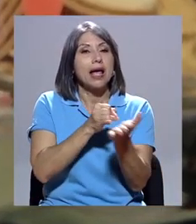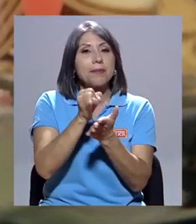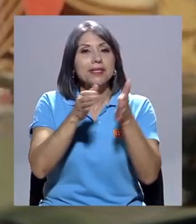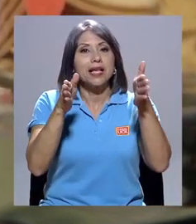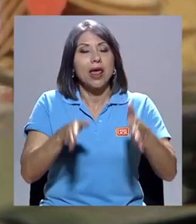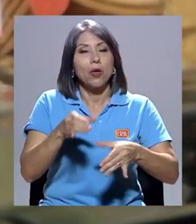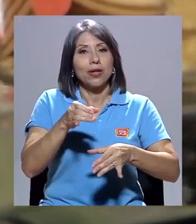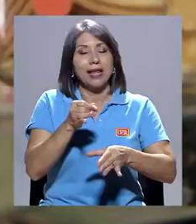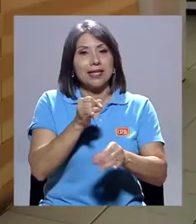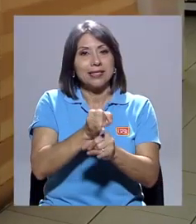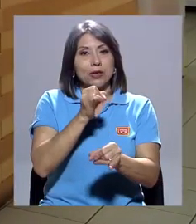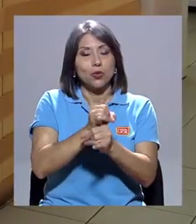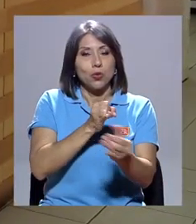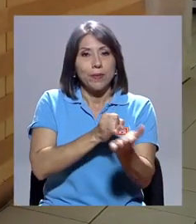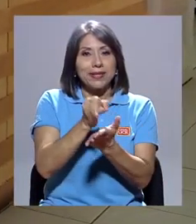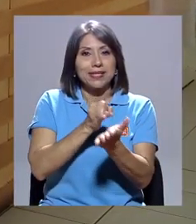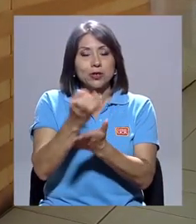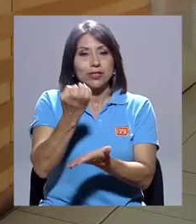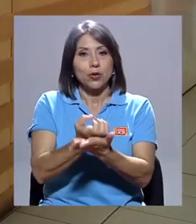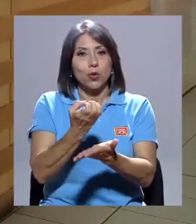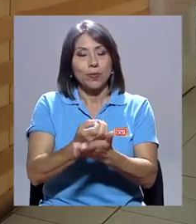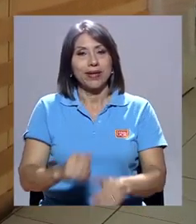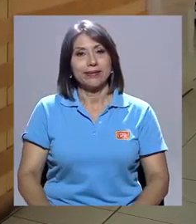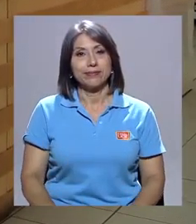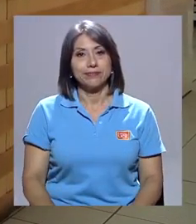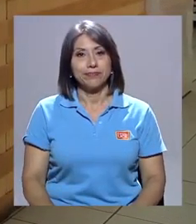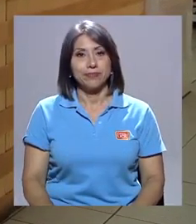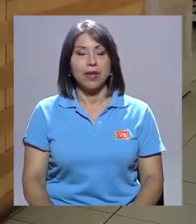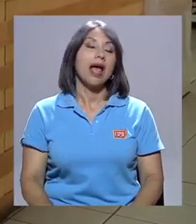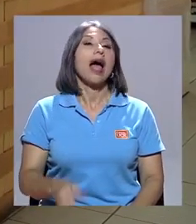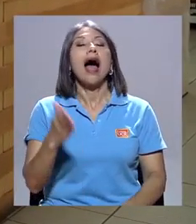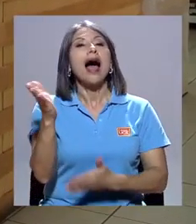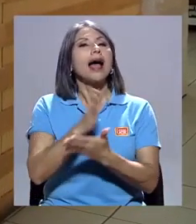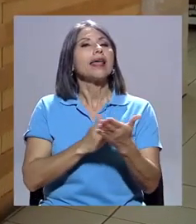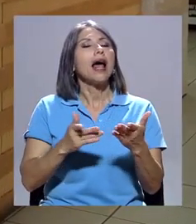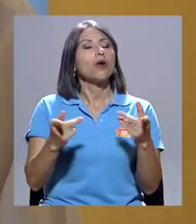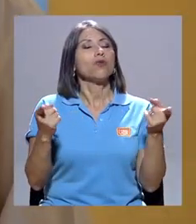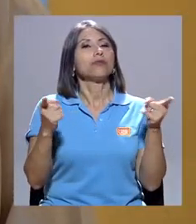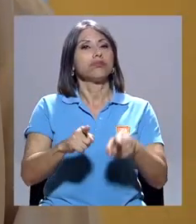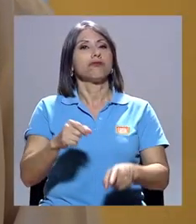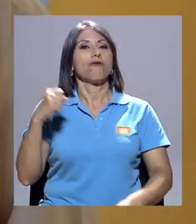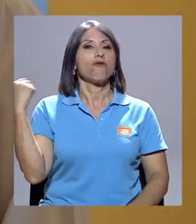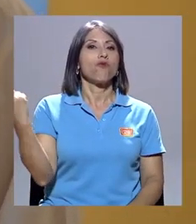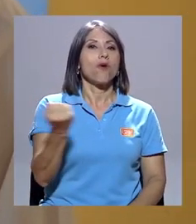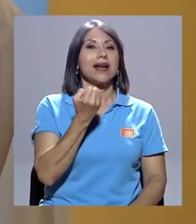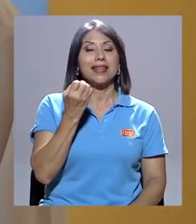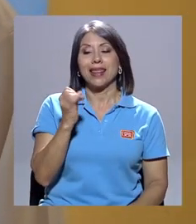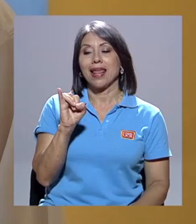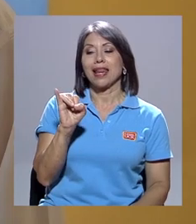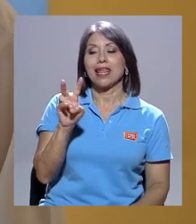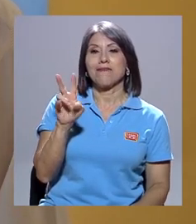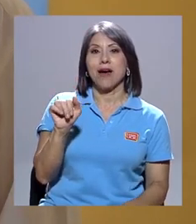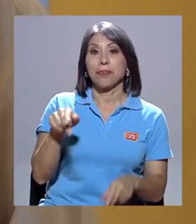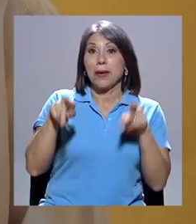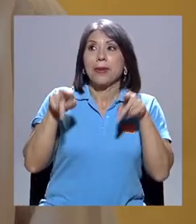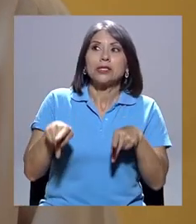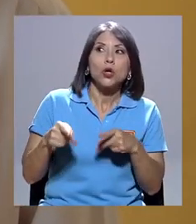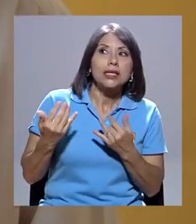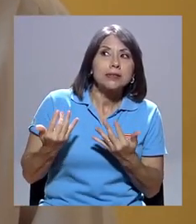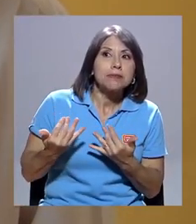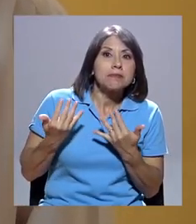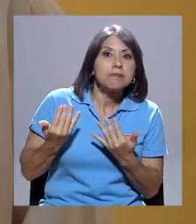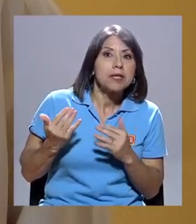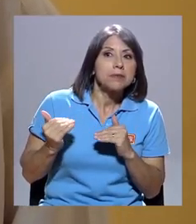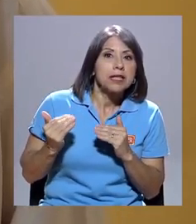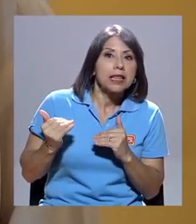Investigaciones Económicas. Okay, hay un efecto fuerte que genera el IVA, que es el efecto expectativas. Vamos a ver, las personas antes no pagaban